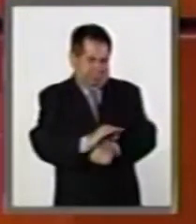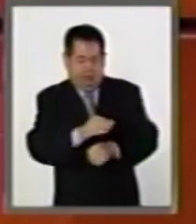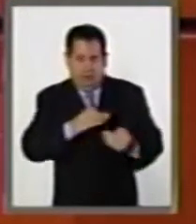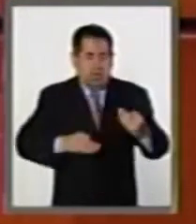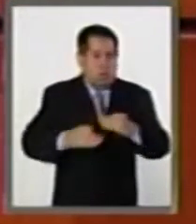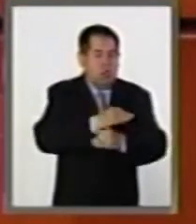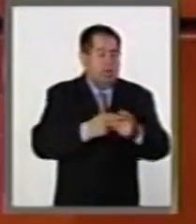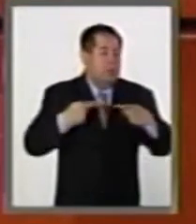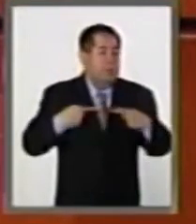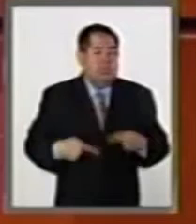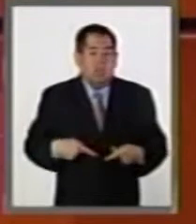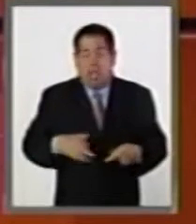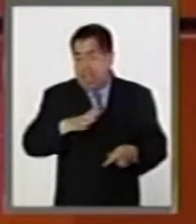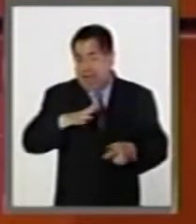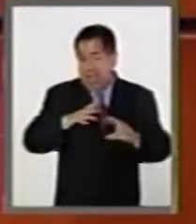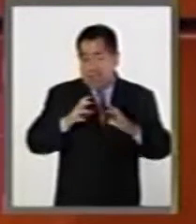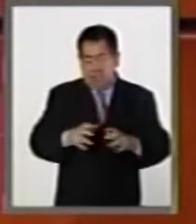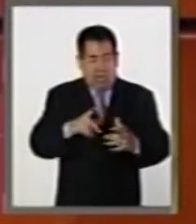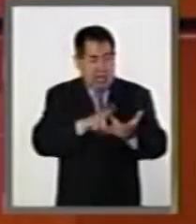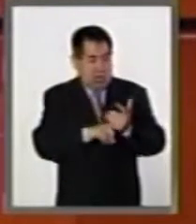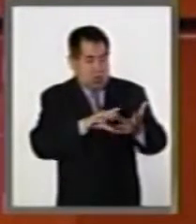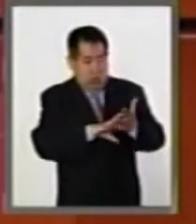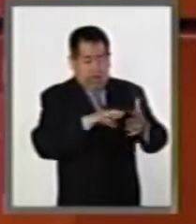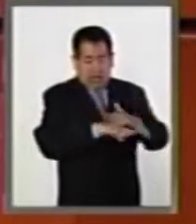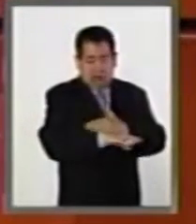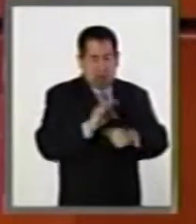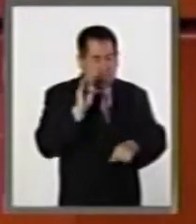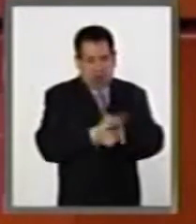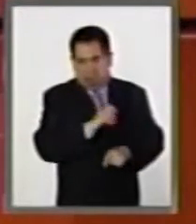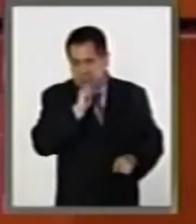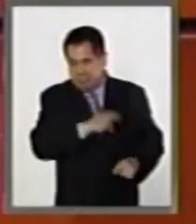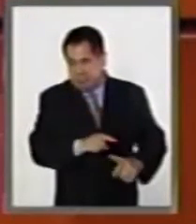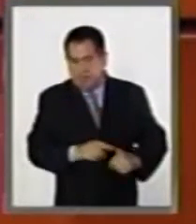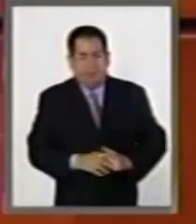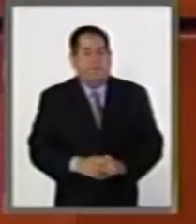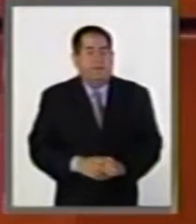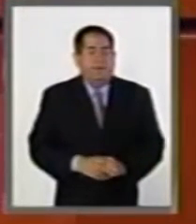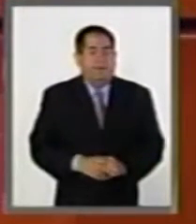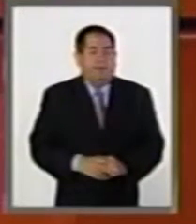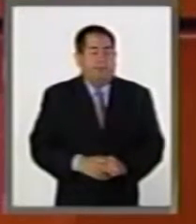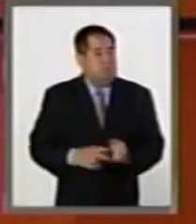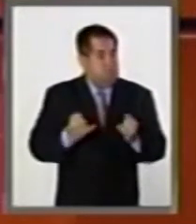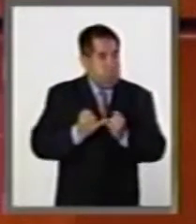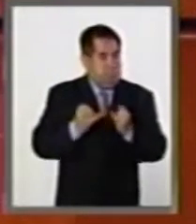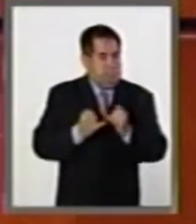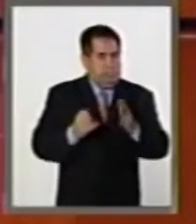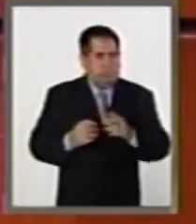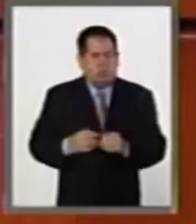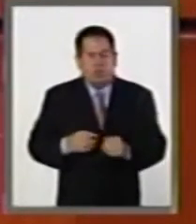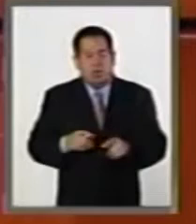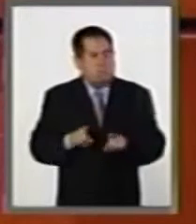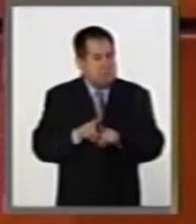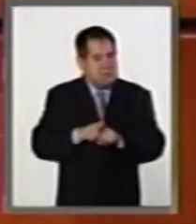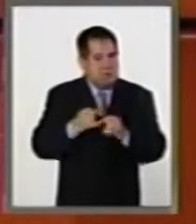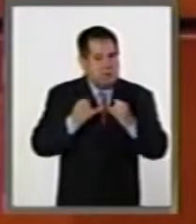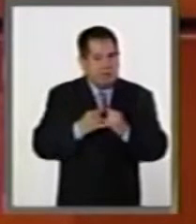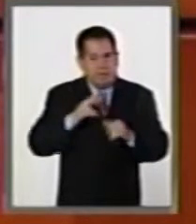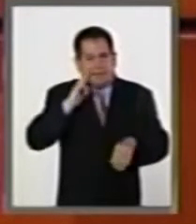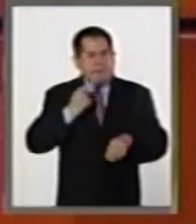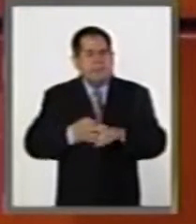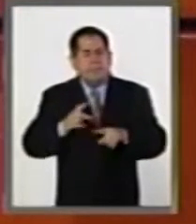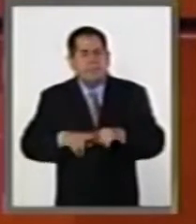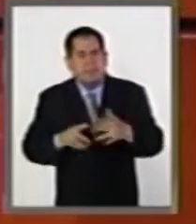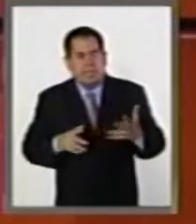personas que se encuentran en estos centros de privación de libertad. De igual forma, es responsabilidad de